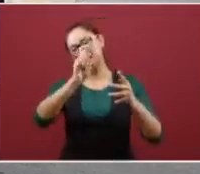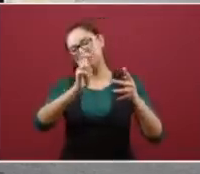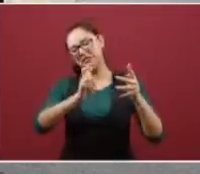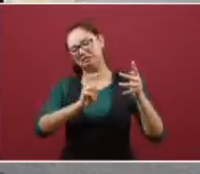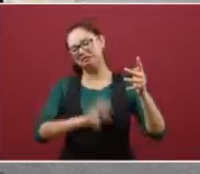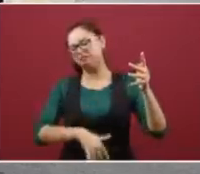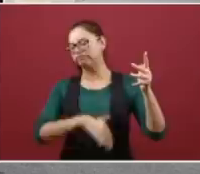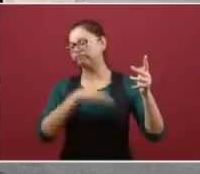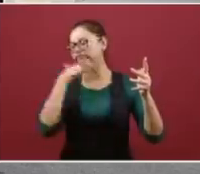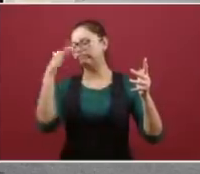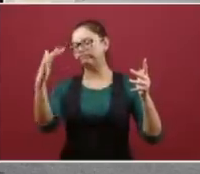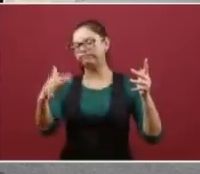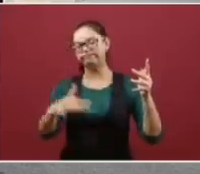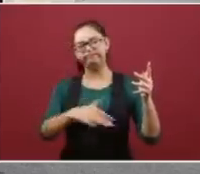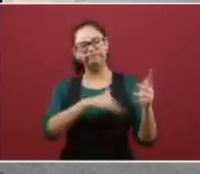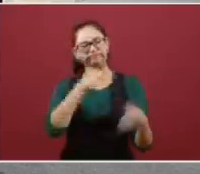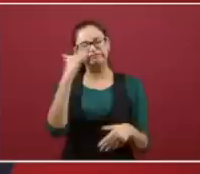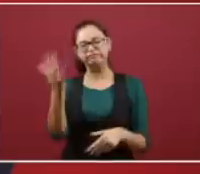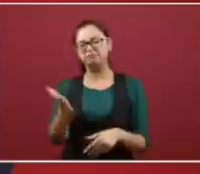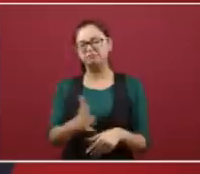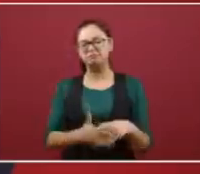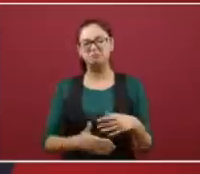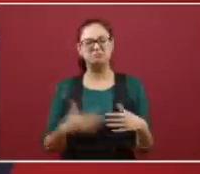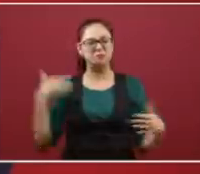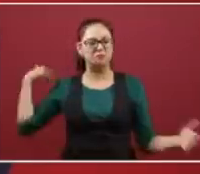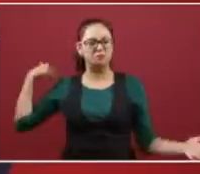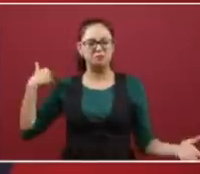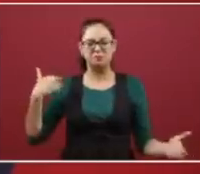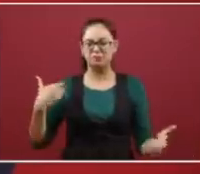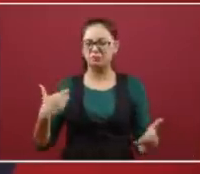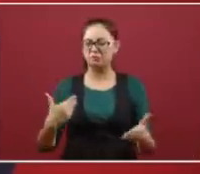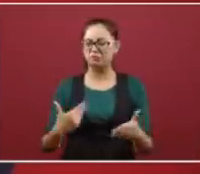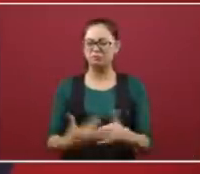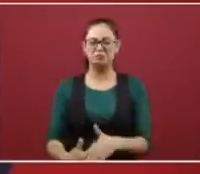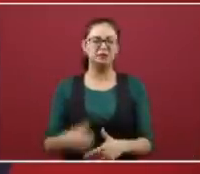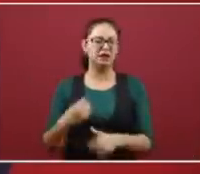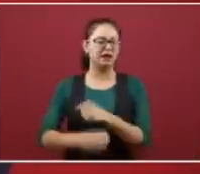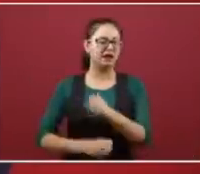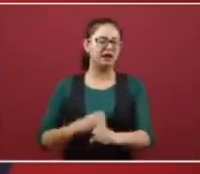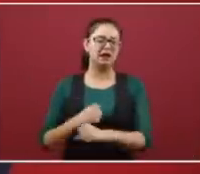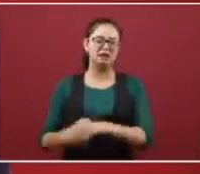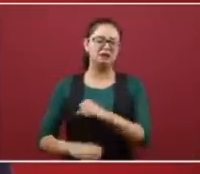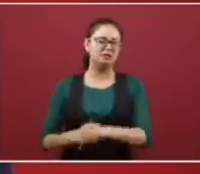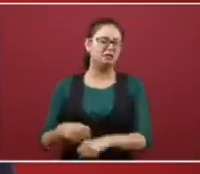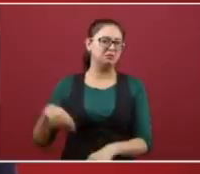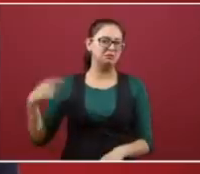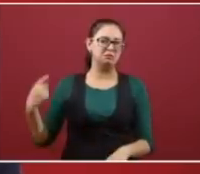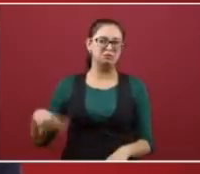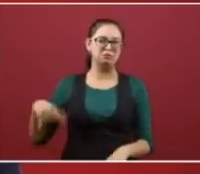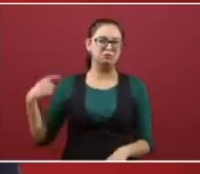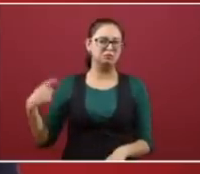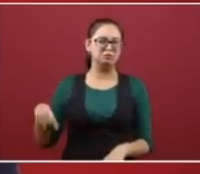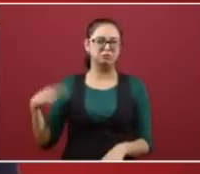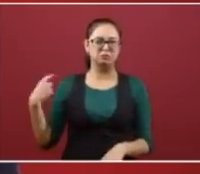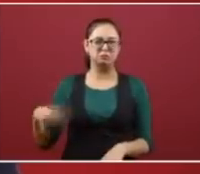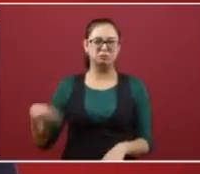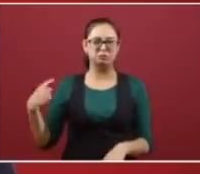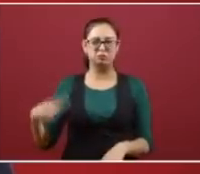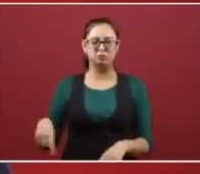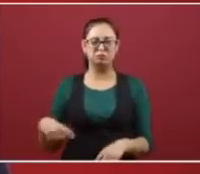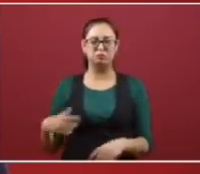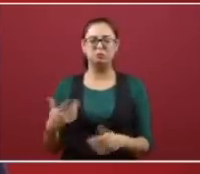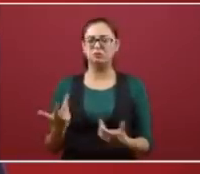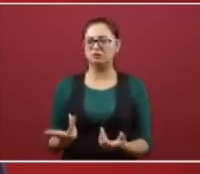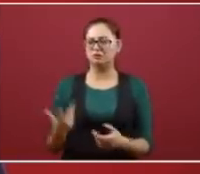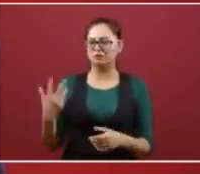sí han utilizado por décadas para impedir que las elecciones